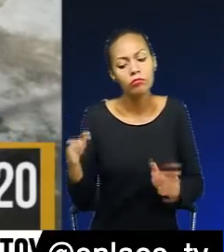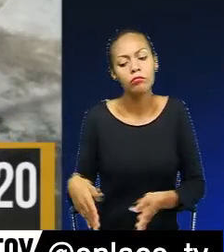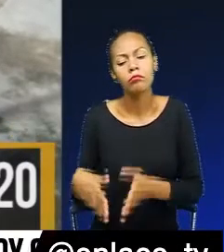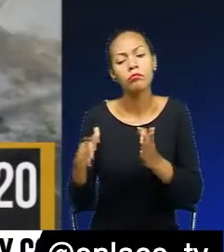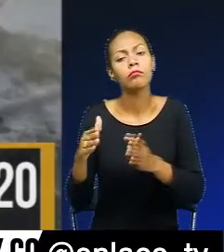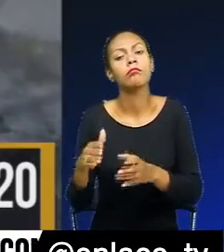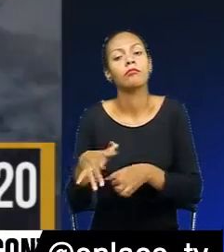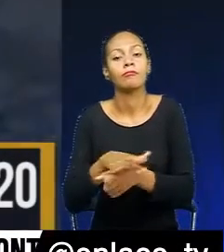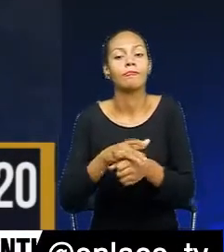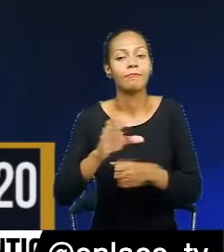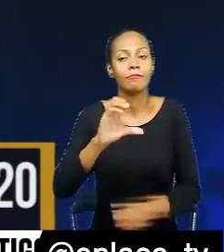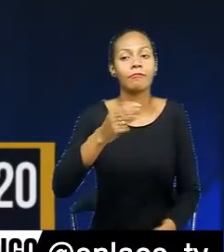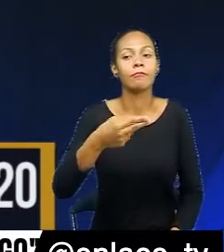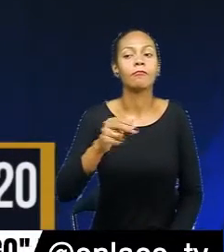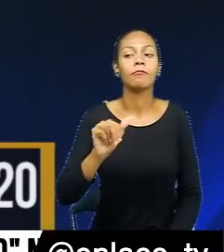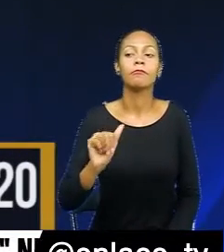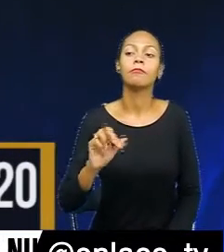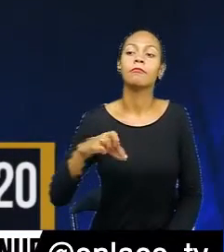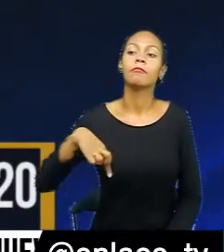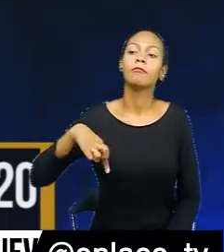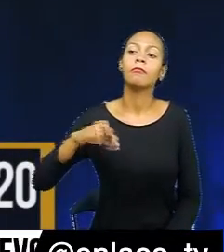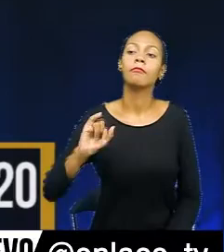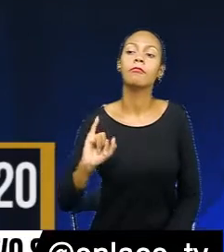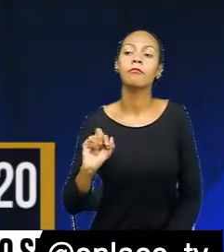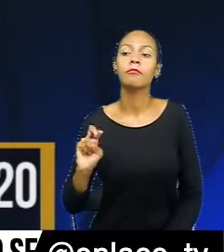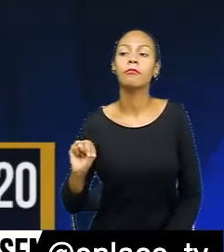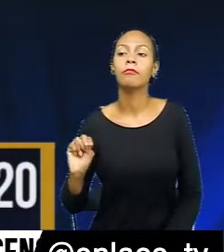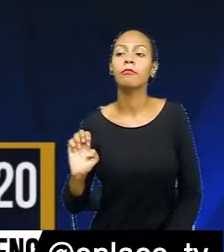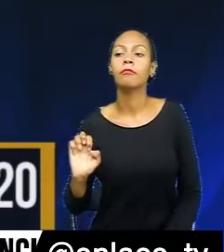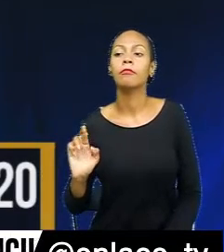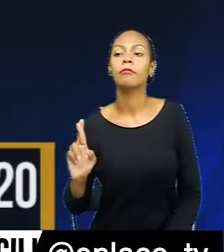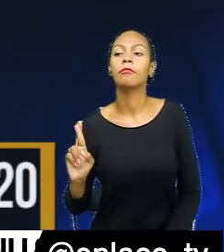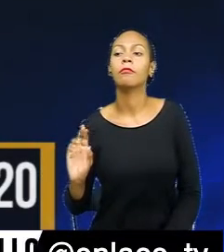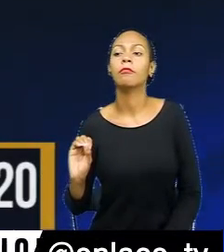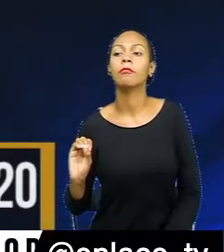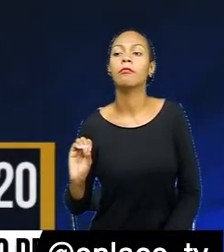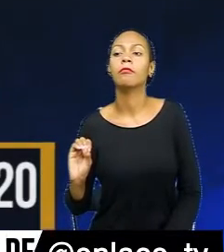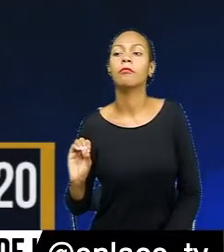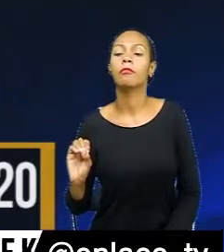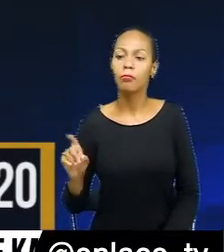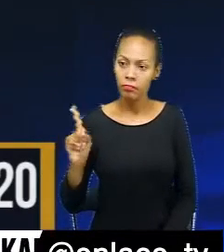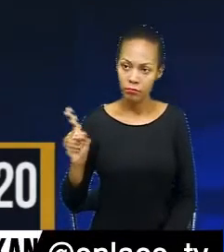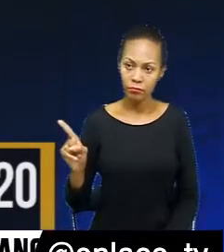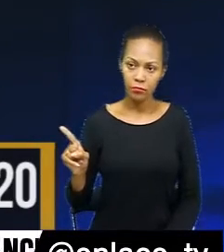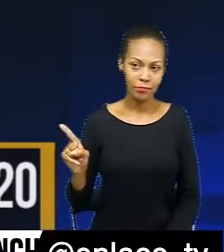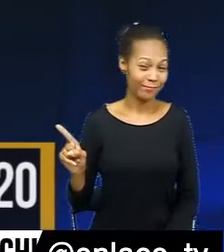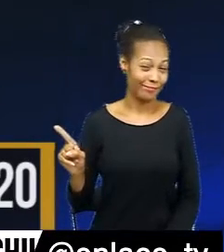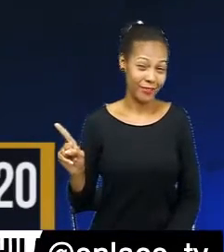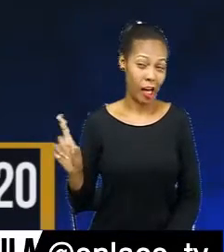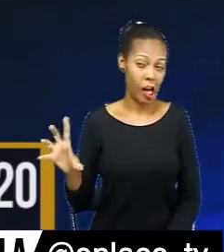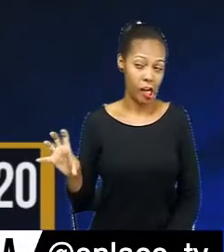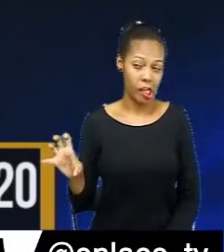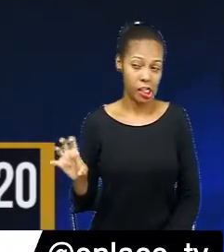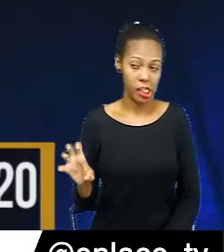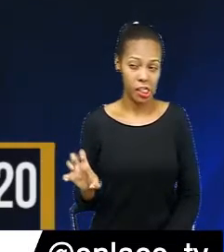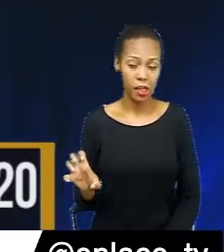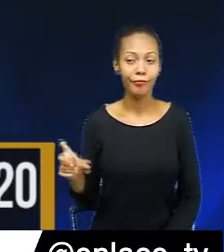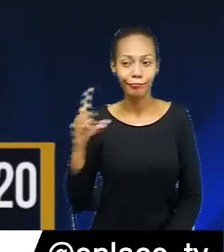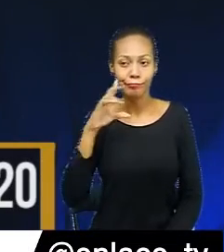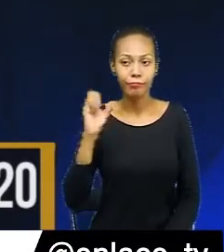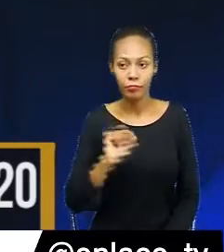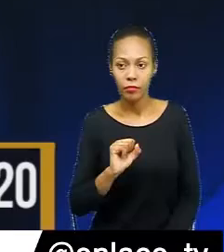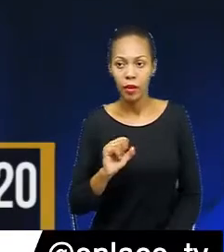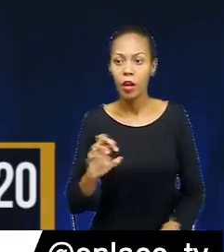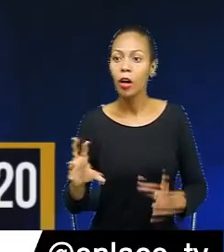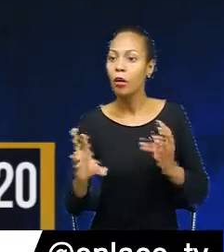comunidad vecina hace un llamado al mostrar su preocupación por el estado de la vía. El deterioro es evidente y aseguran que la invasión del carril